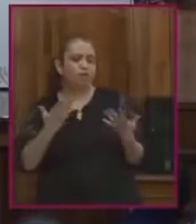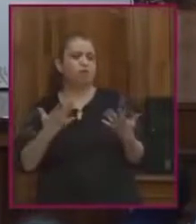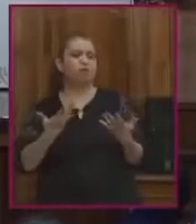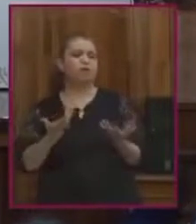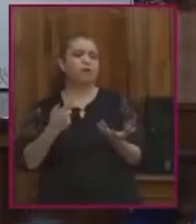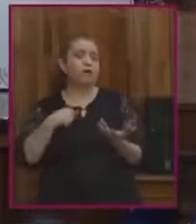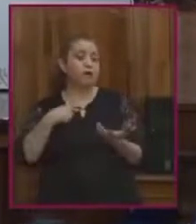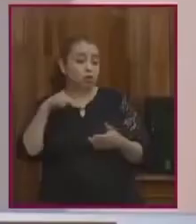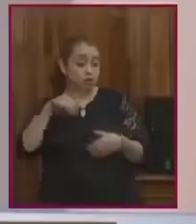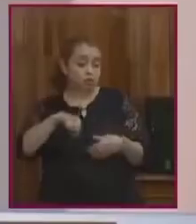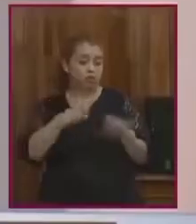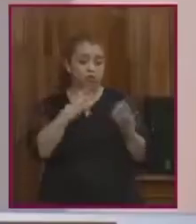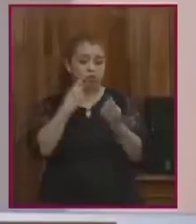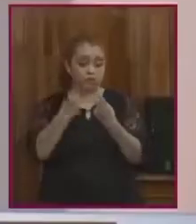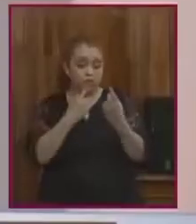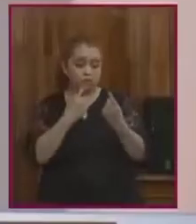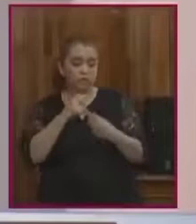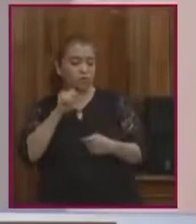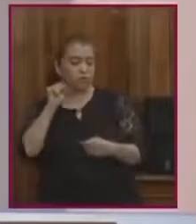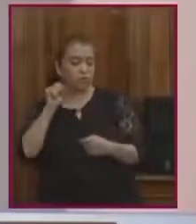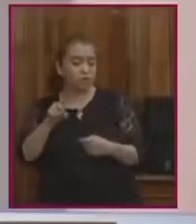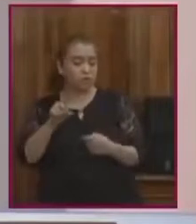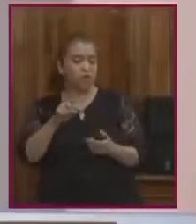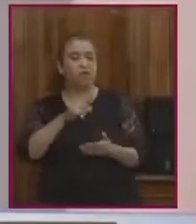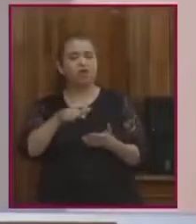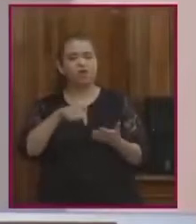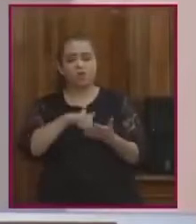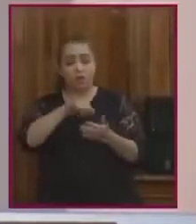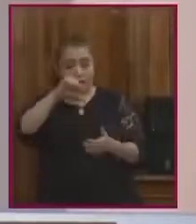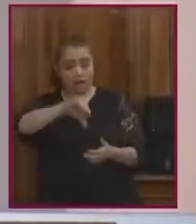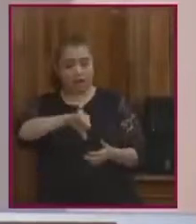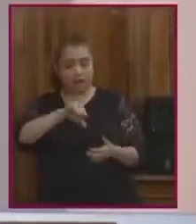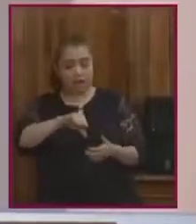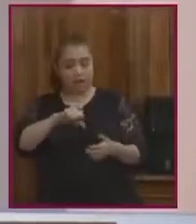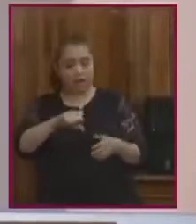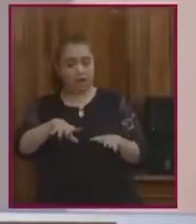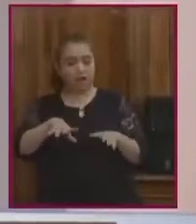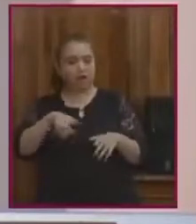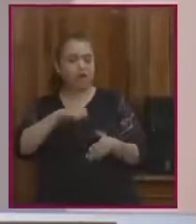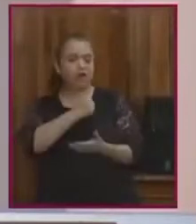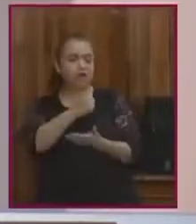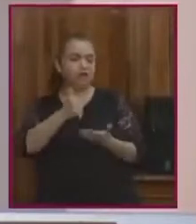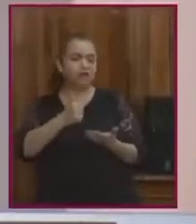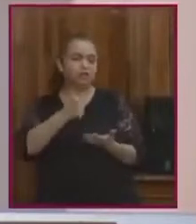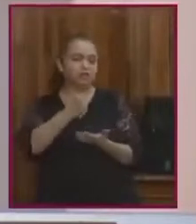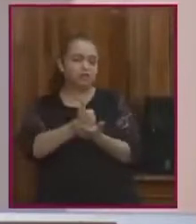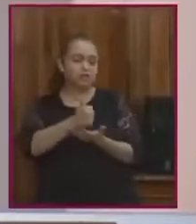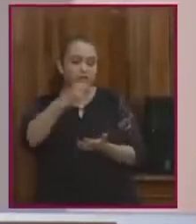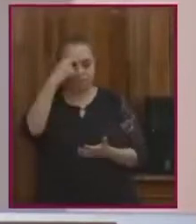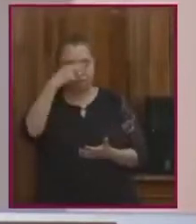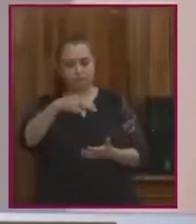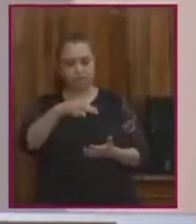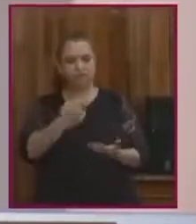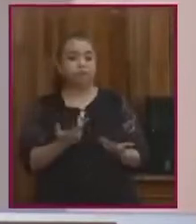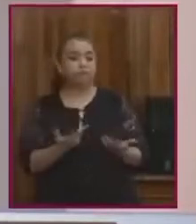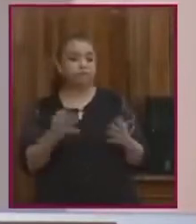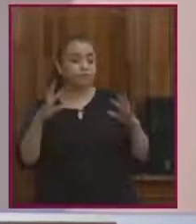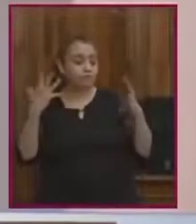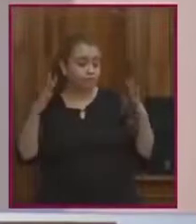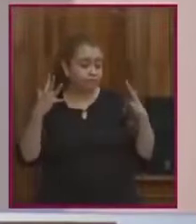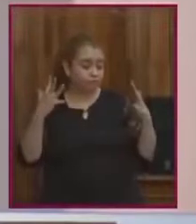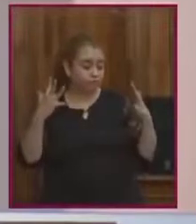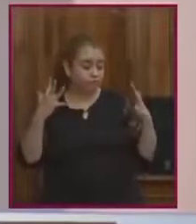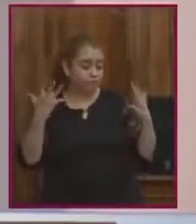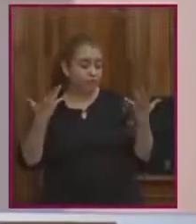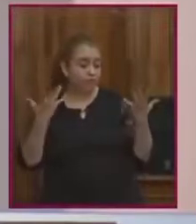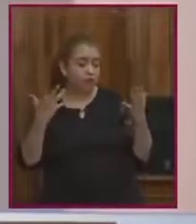estos diálogos tengan también lugar aquí en la Ciudad de México. Aplaudo desde